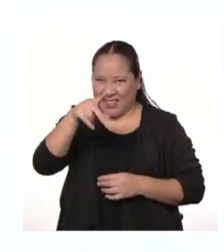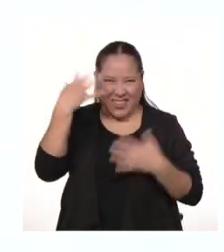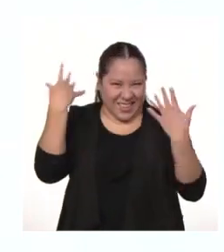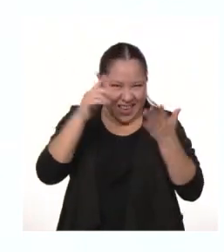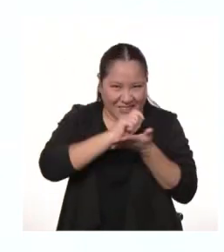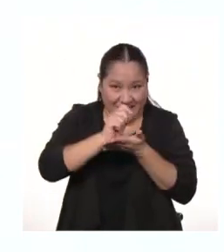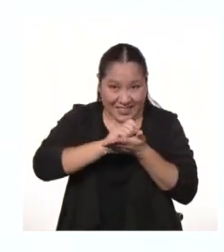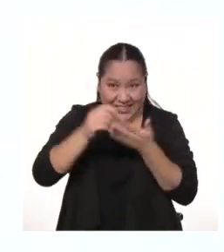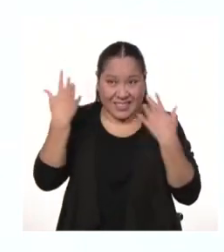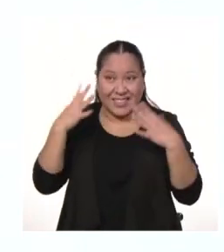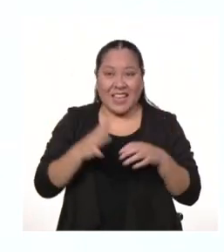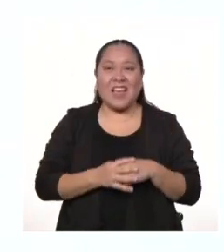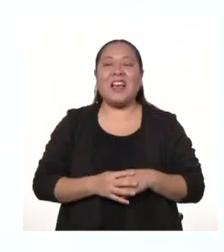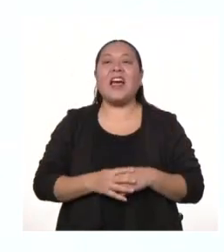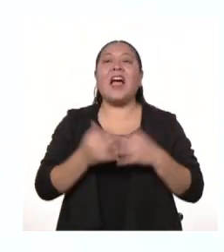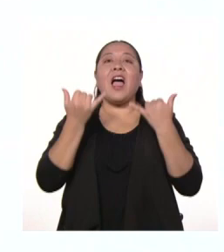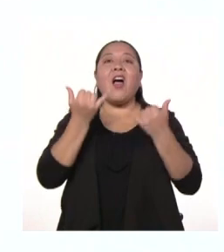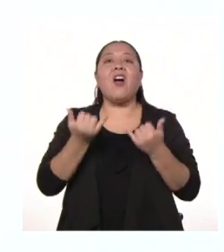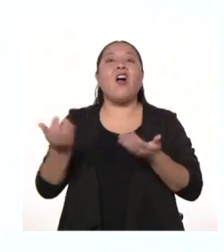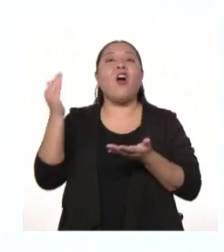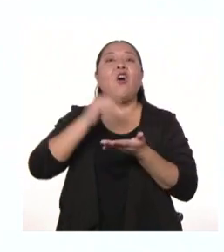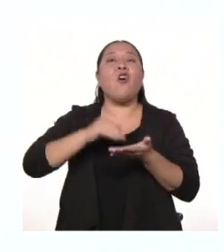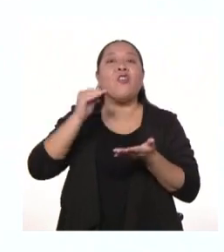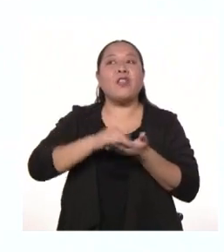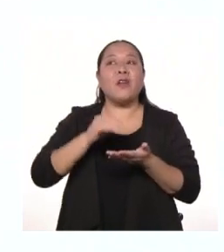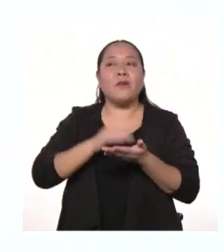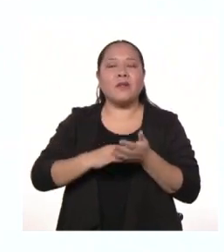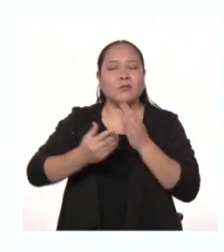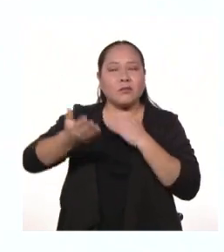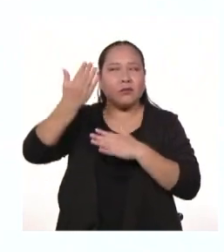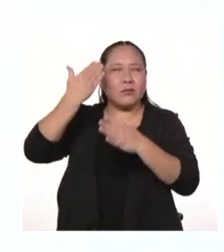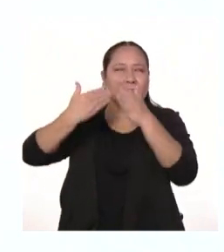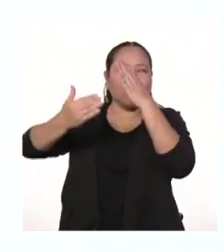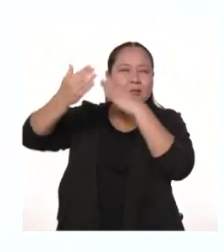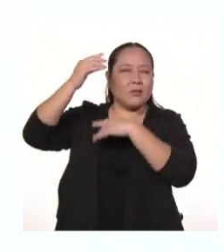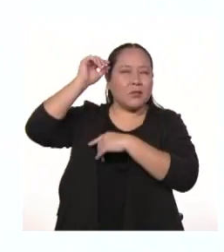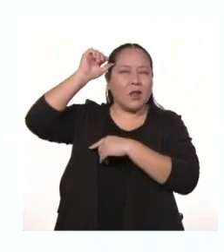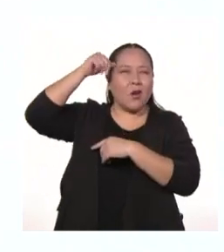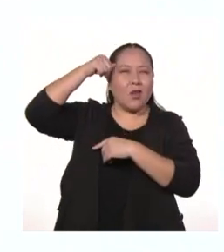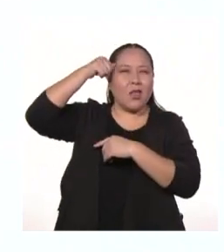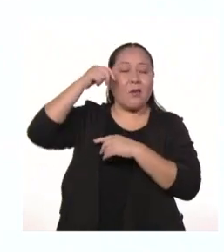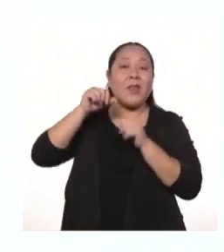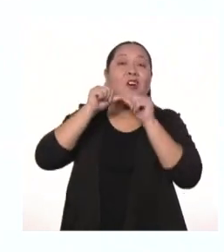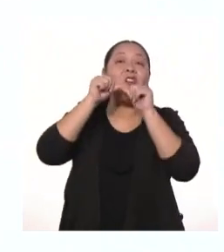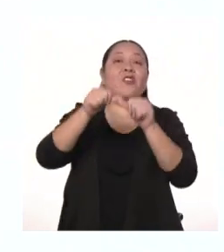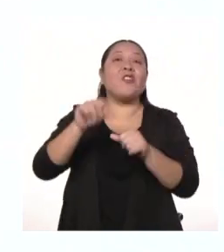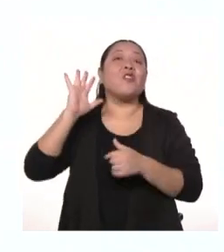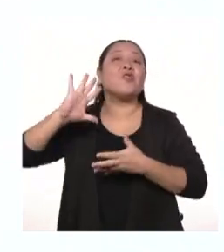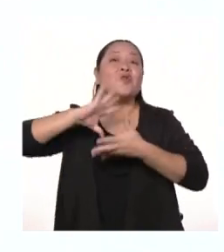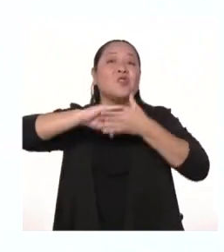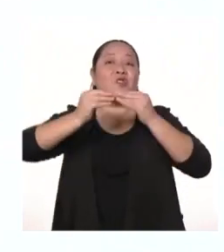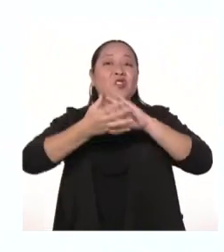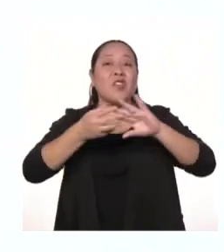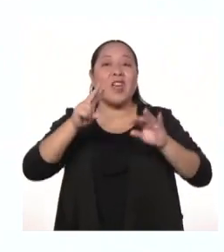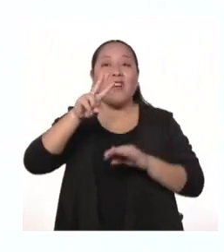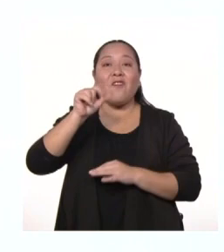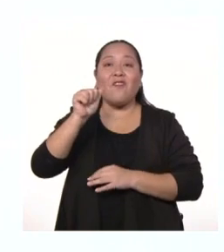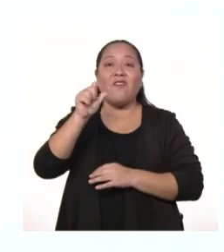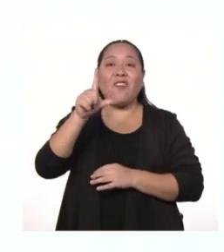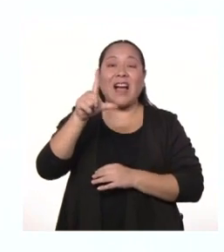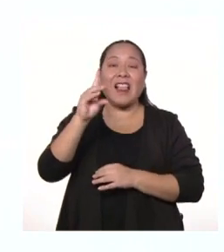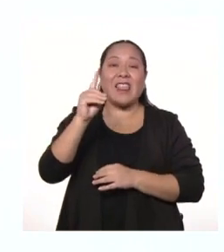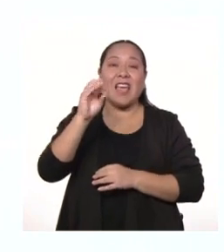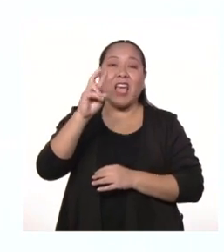Pues agárrense, porque ahora vamos a volver a viajar en el tiempo para seguir con la biografía de Abraham Valdelomar, uno de los